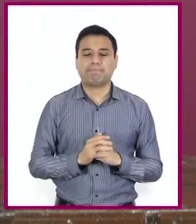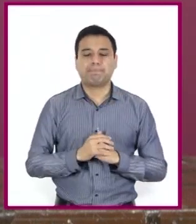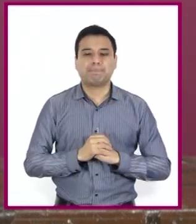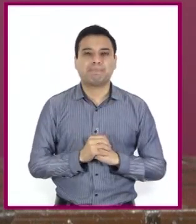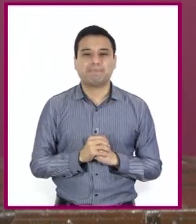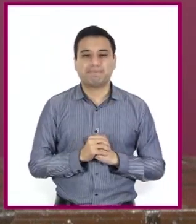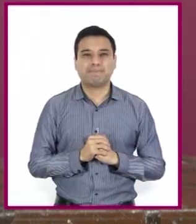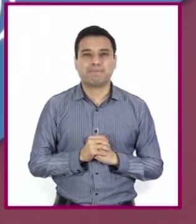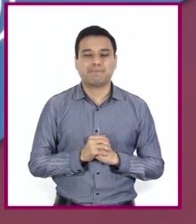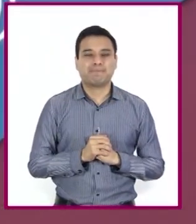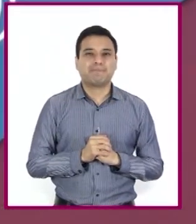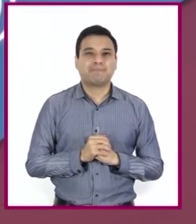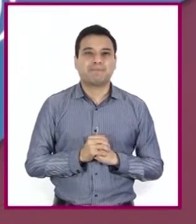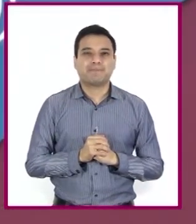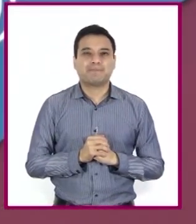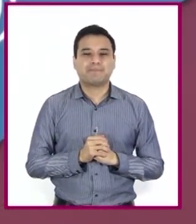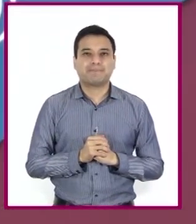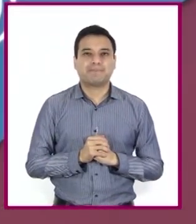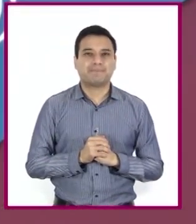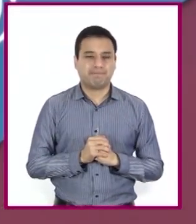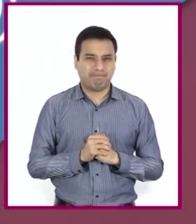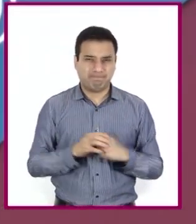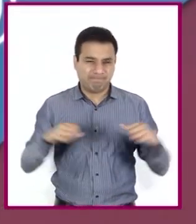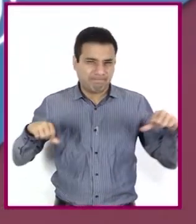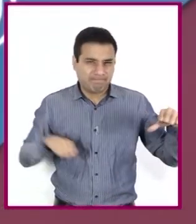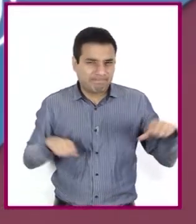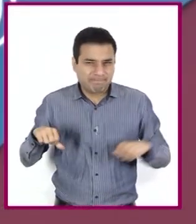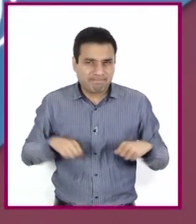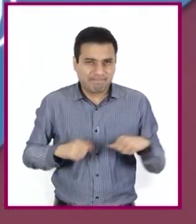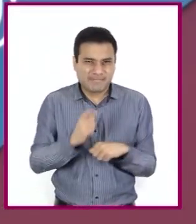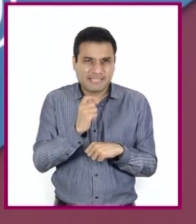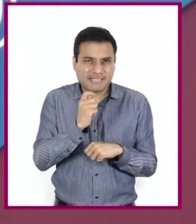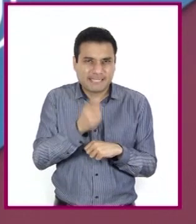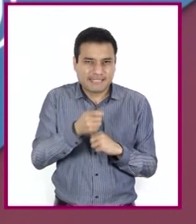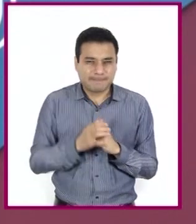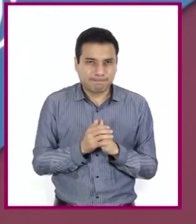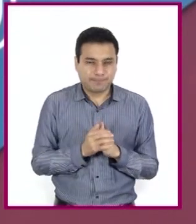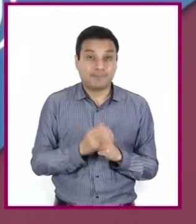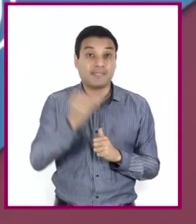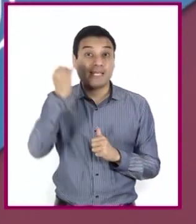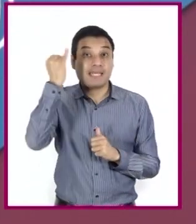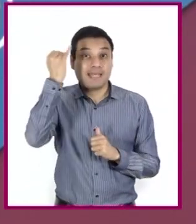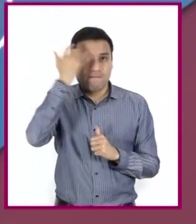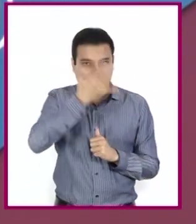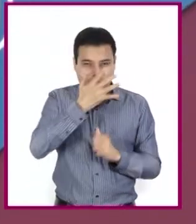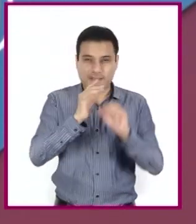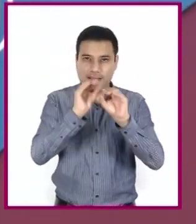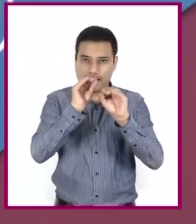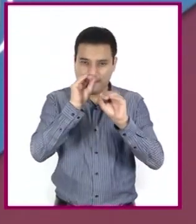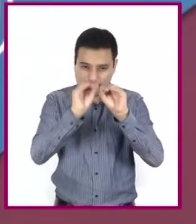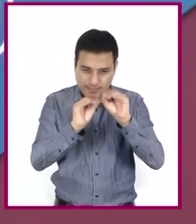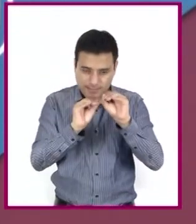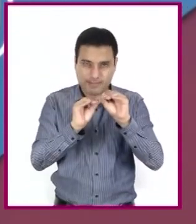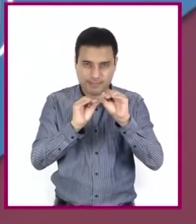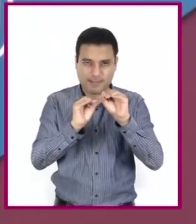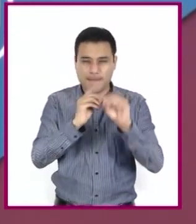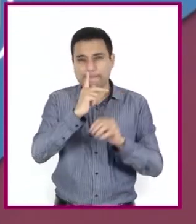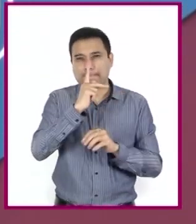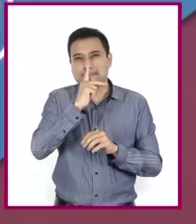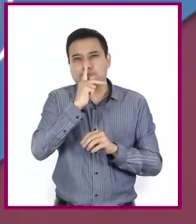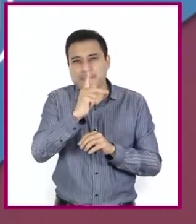semana. En esta actividad deberán elaborar una infografía en la que representen la